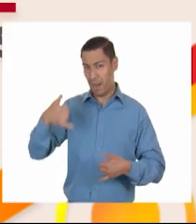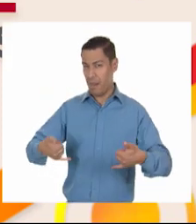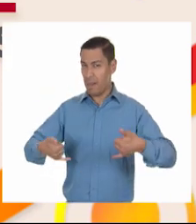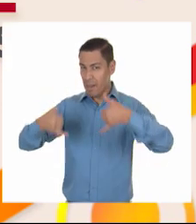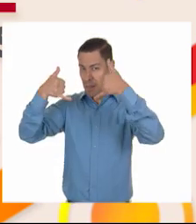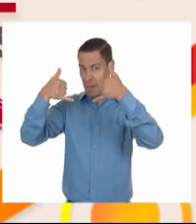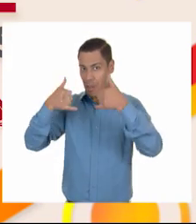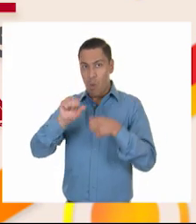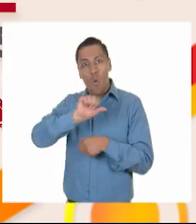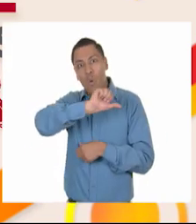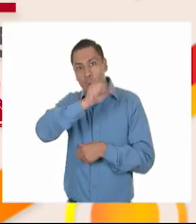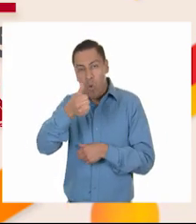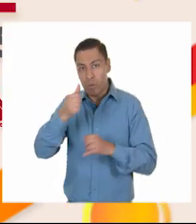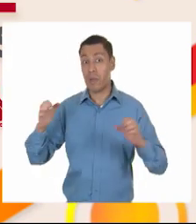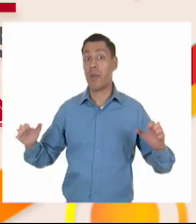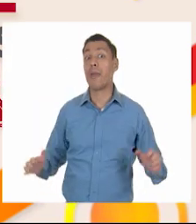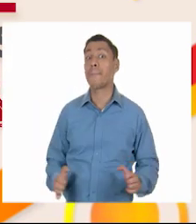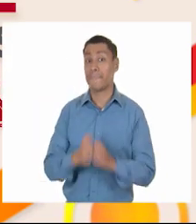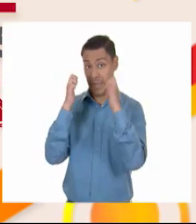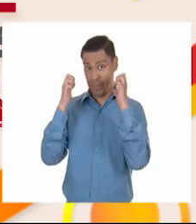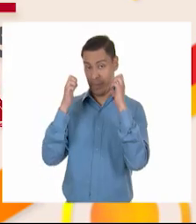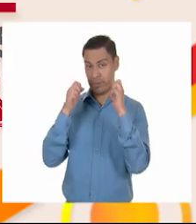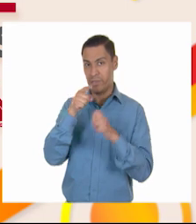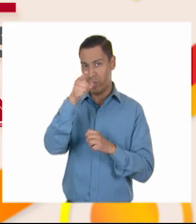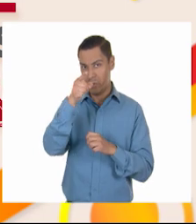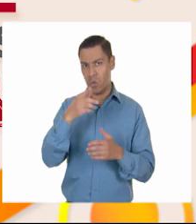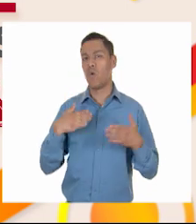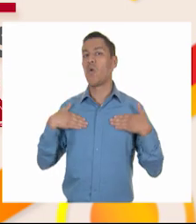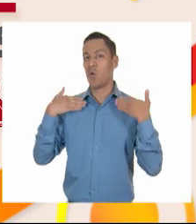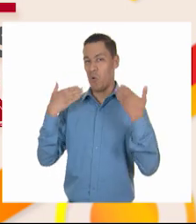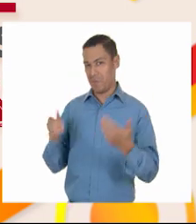tú o alguien cerca de ti tenga una emergencia.